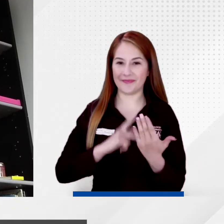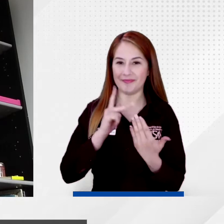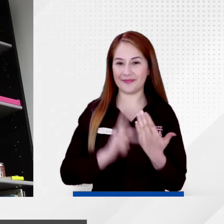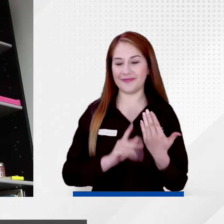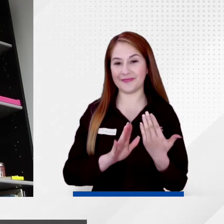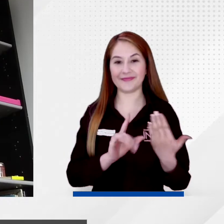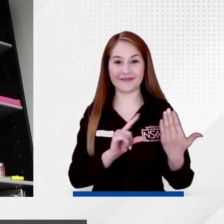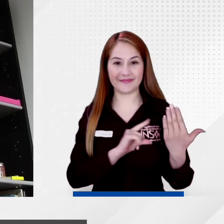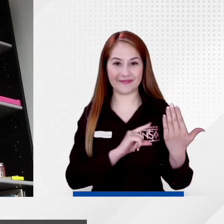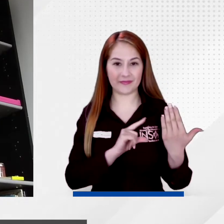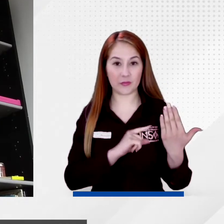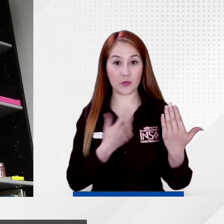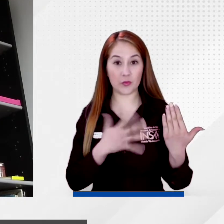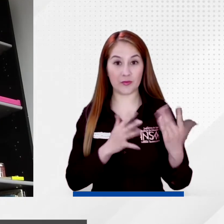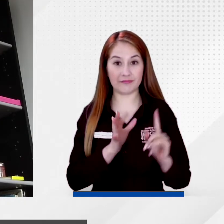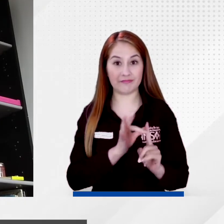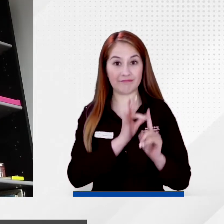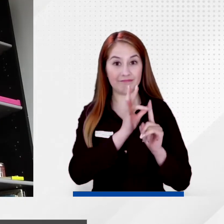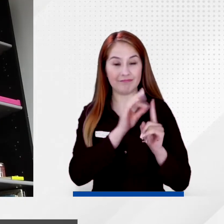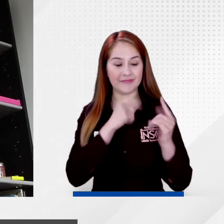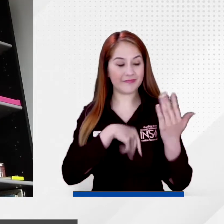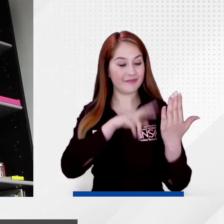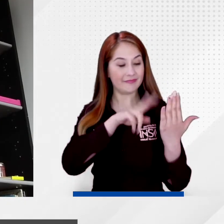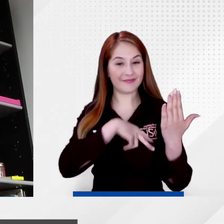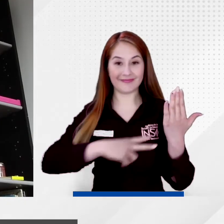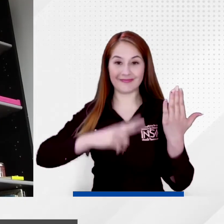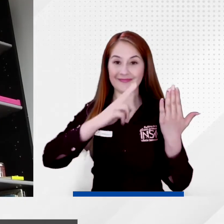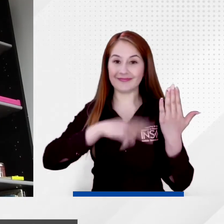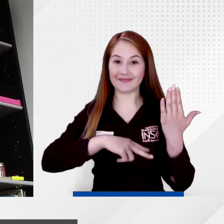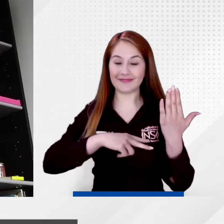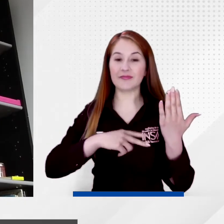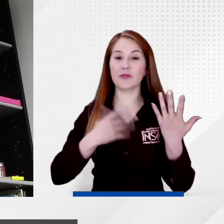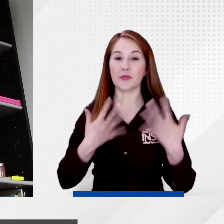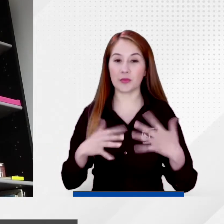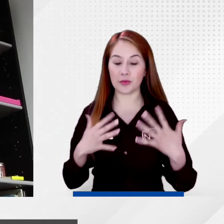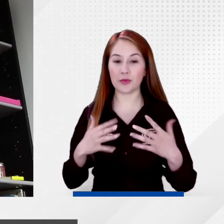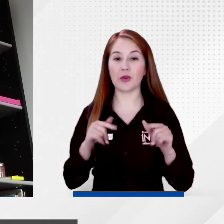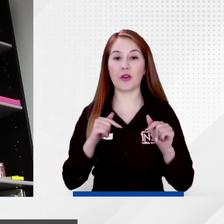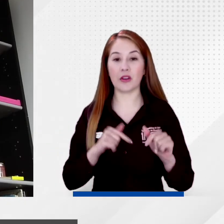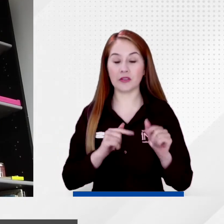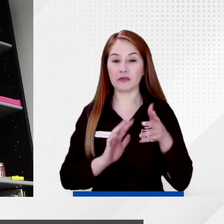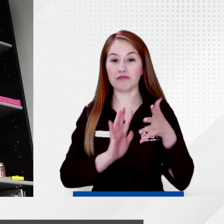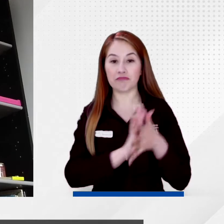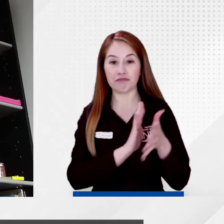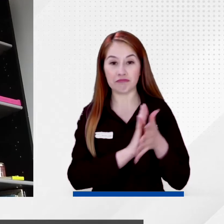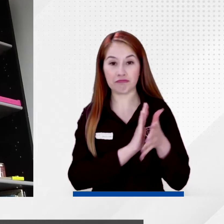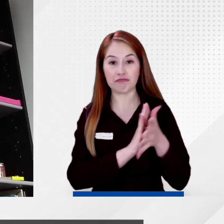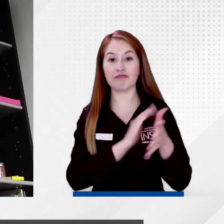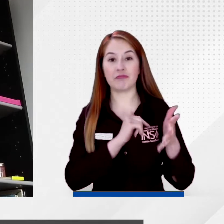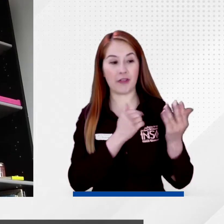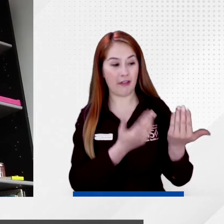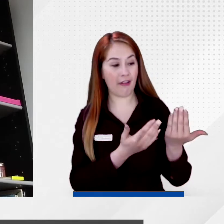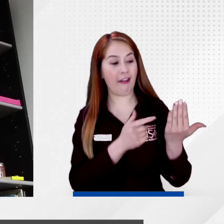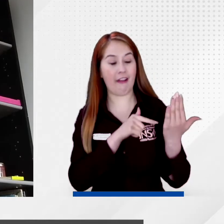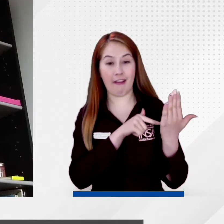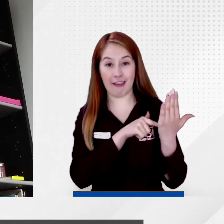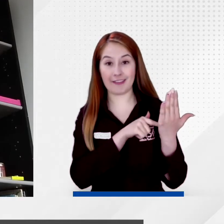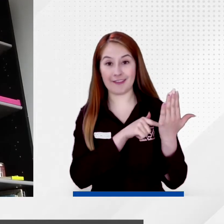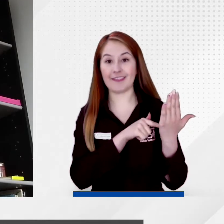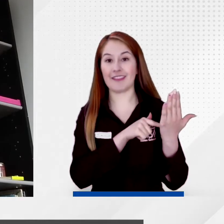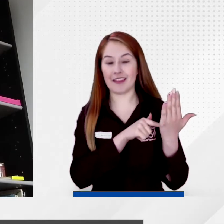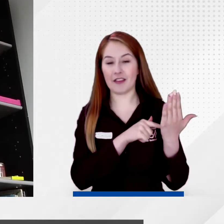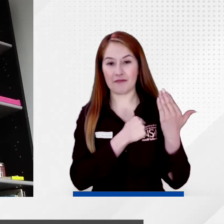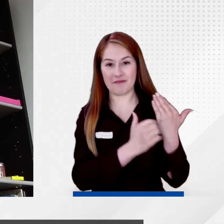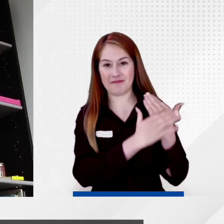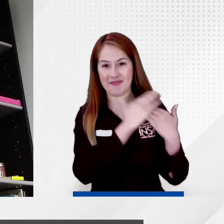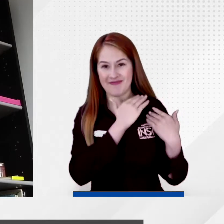tan especial que hace el INSOR, el Informe Técnico de Perspectivas y Saberes, en el cual he sido